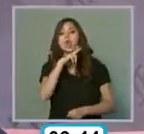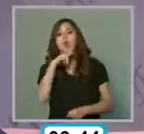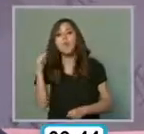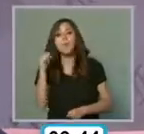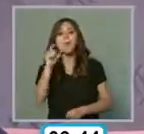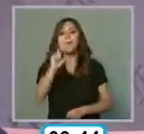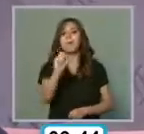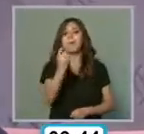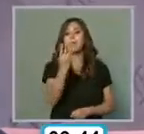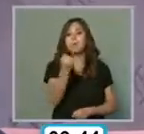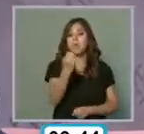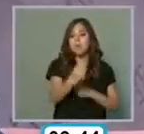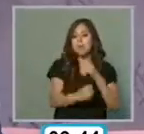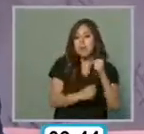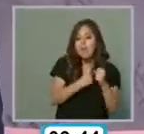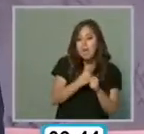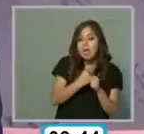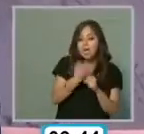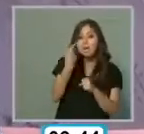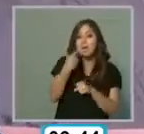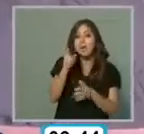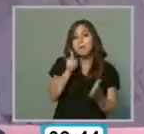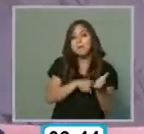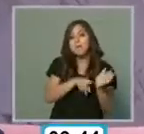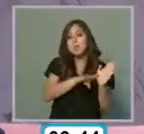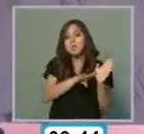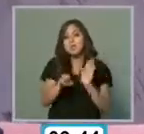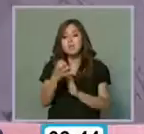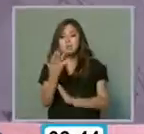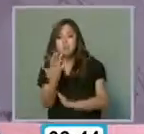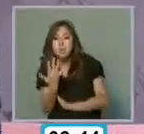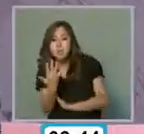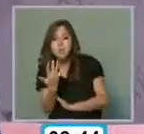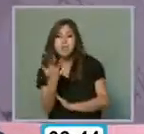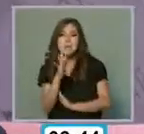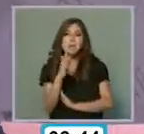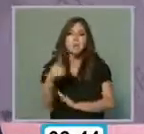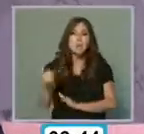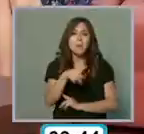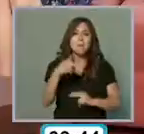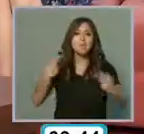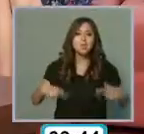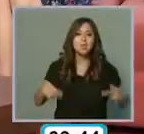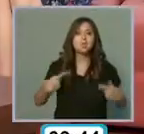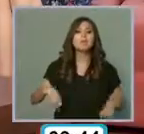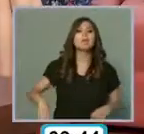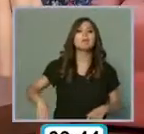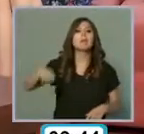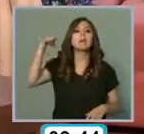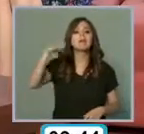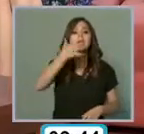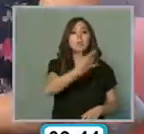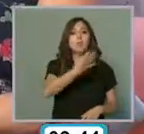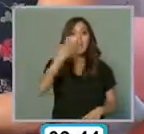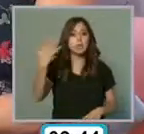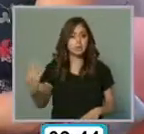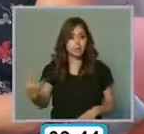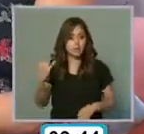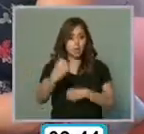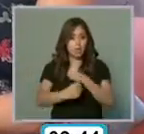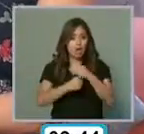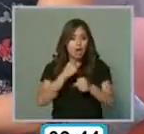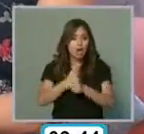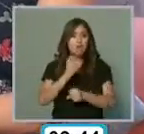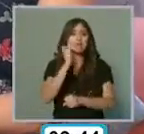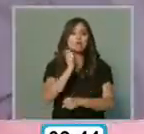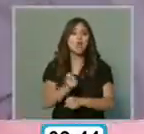en 1950 en la Ciudad de México era como de 55 años, con lo cual ser joven claro. es muy relativo. Claro.